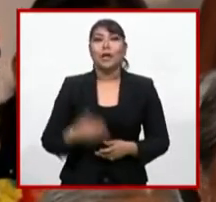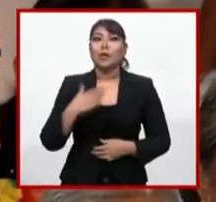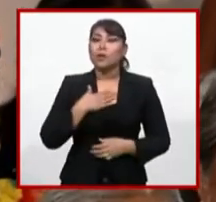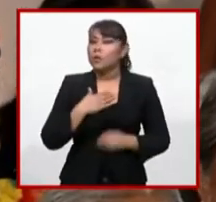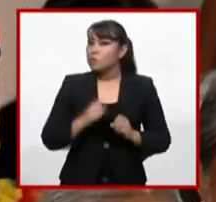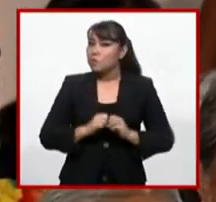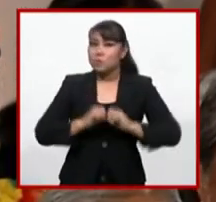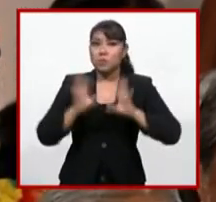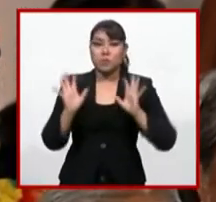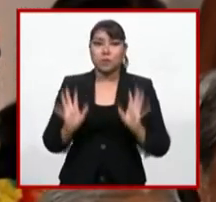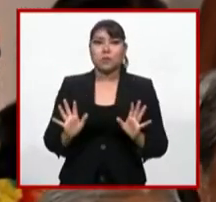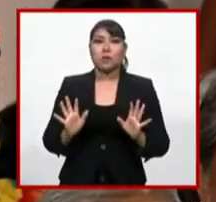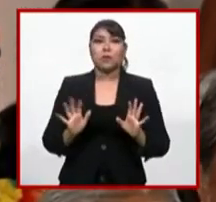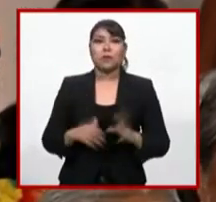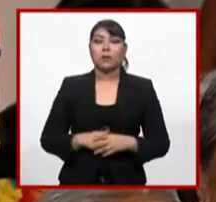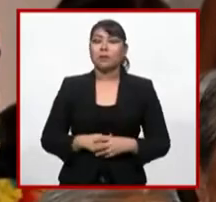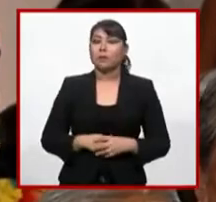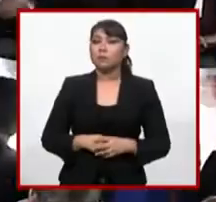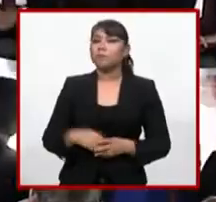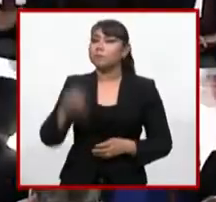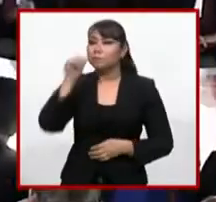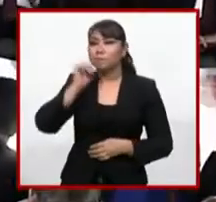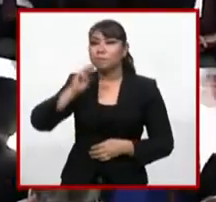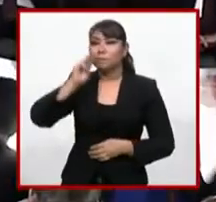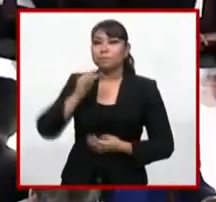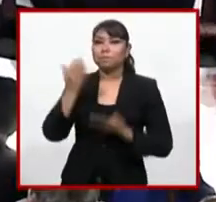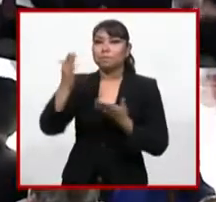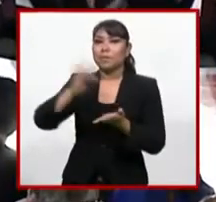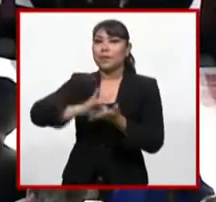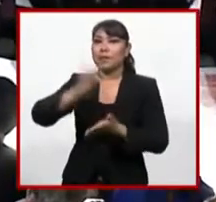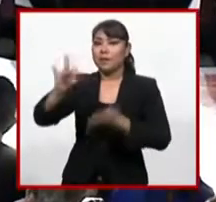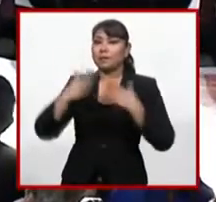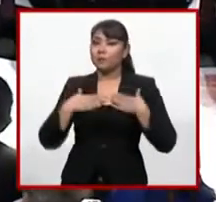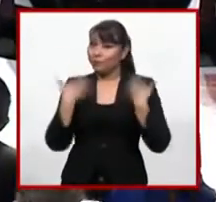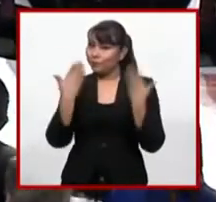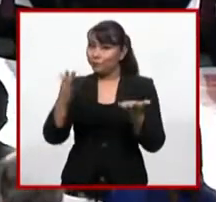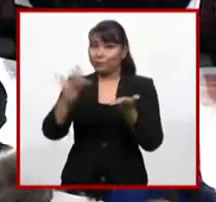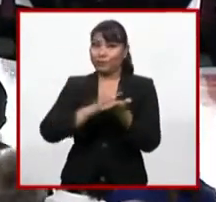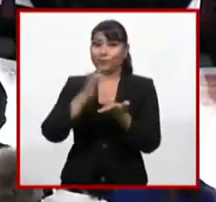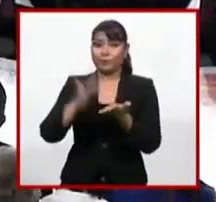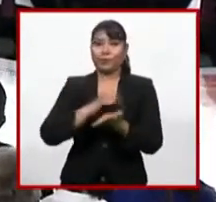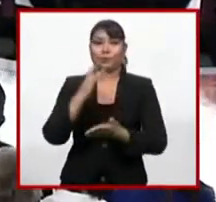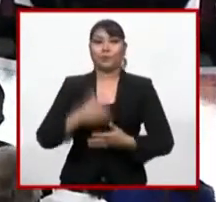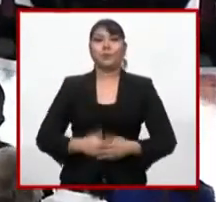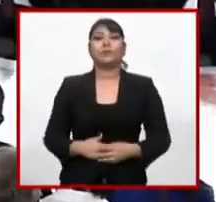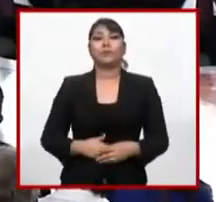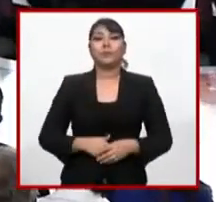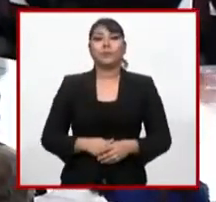una prueba fehaciente. Maestro, muchas gracias por confiar en nosotros. Gracias, José.